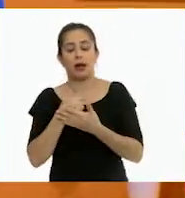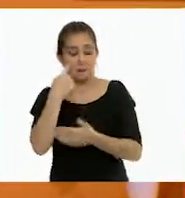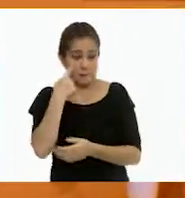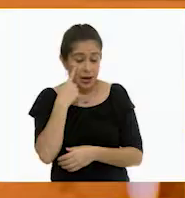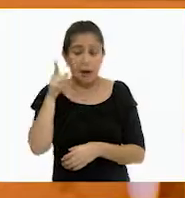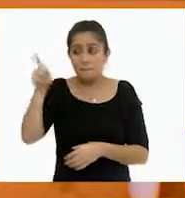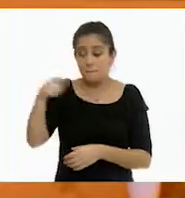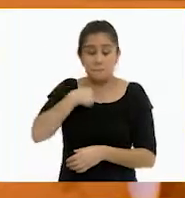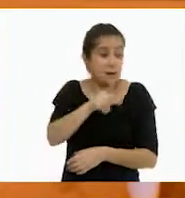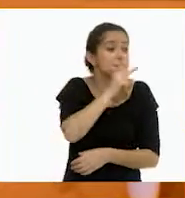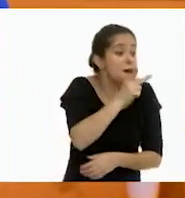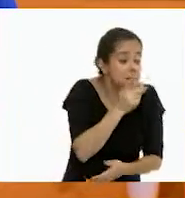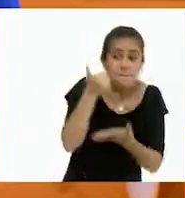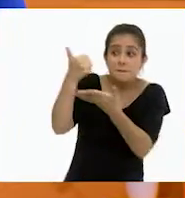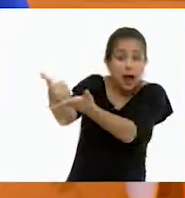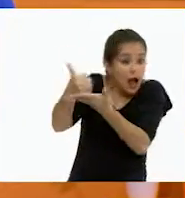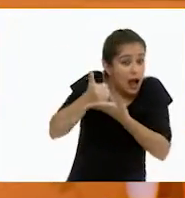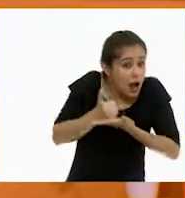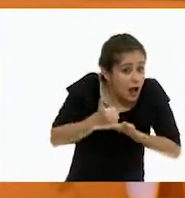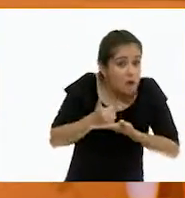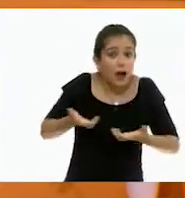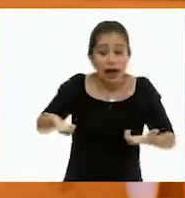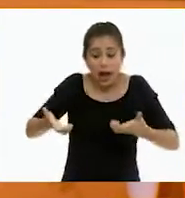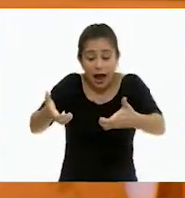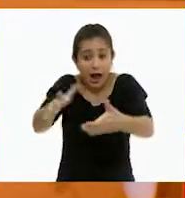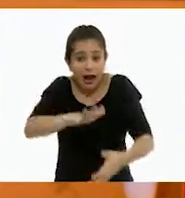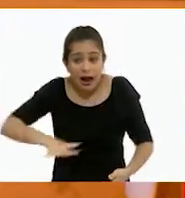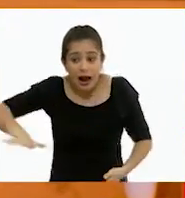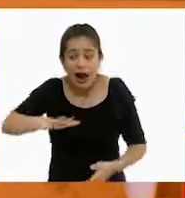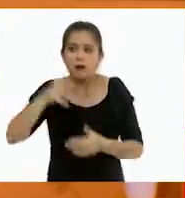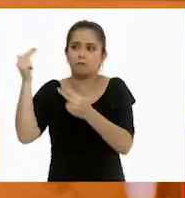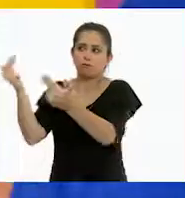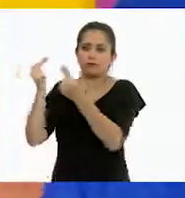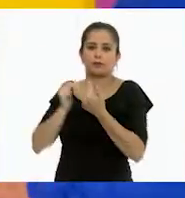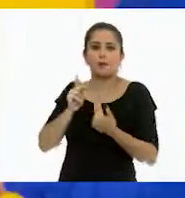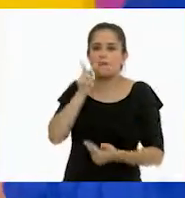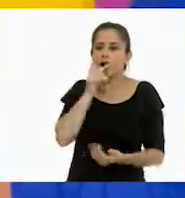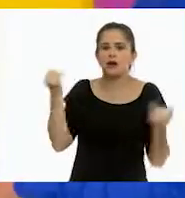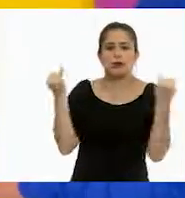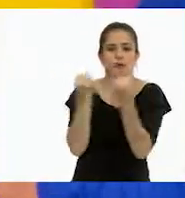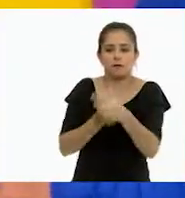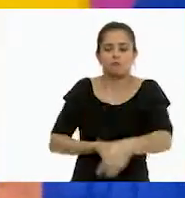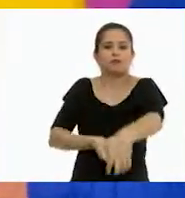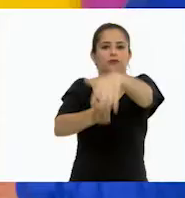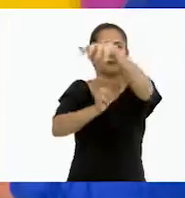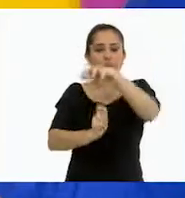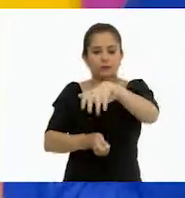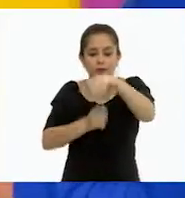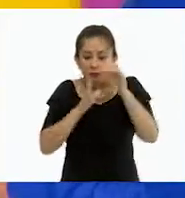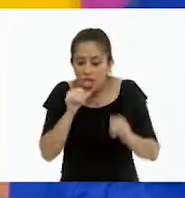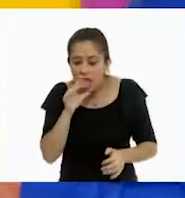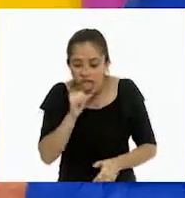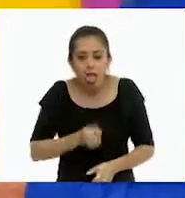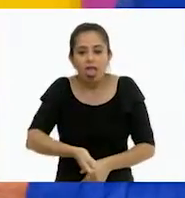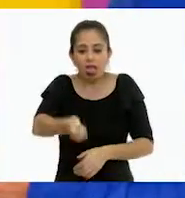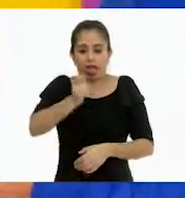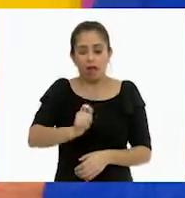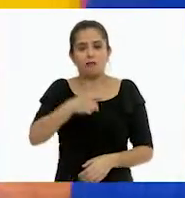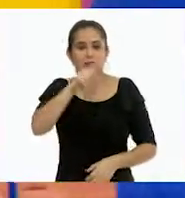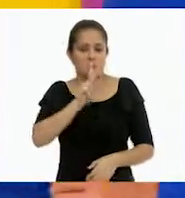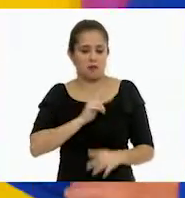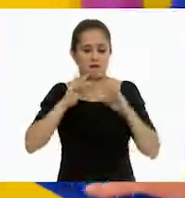que él me enseñó esa técnica. Yo era el único en mi barrio que lo hacía así como mi papá. Entonces era así como que no le atinaba mucho, pero tenía mucho